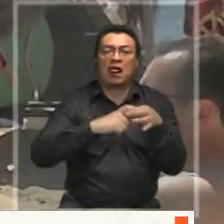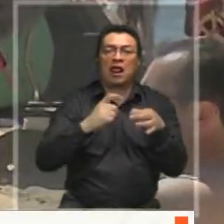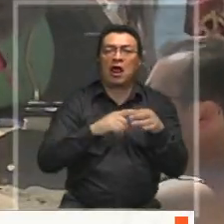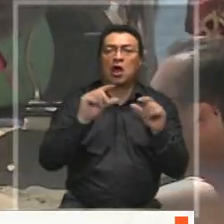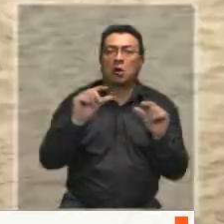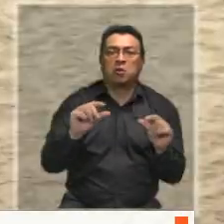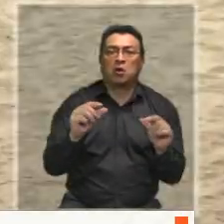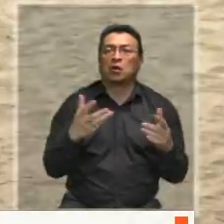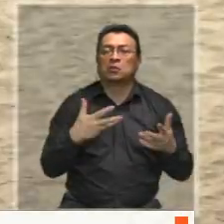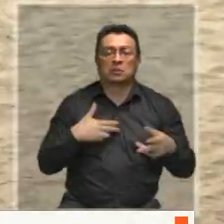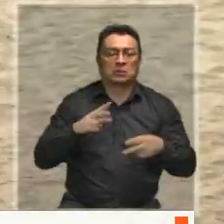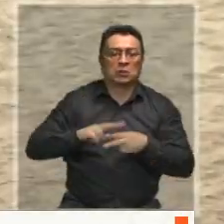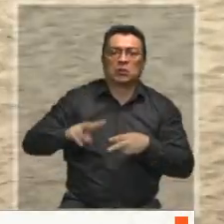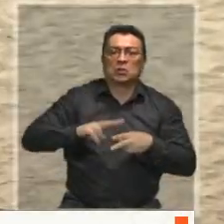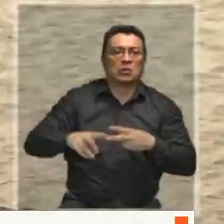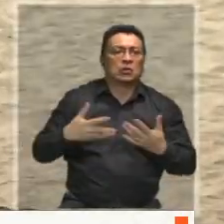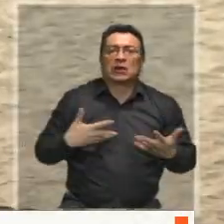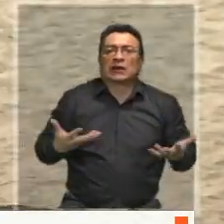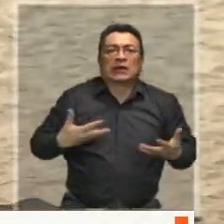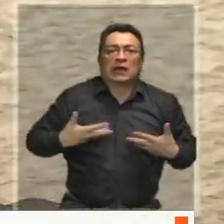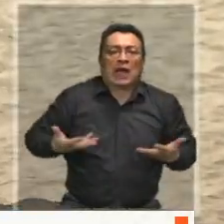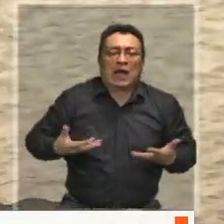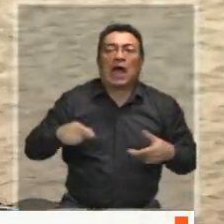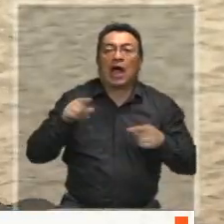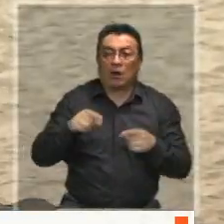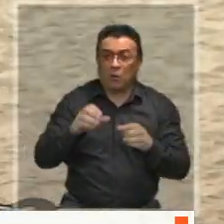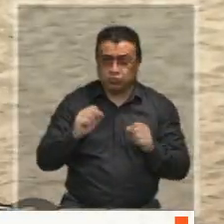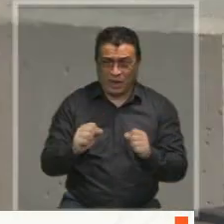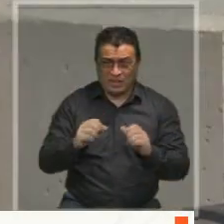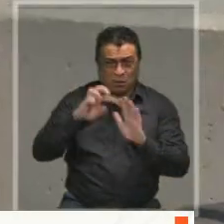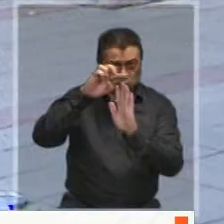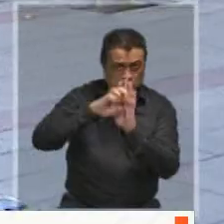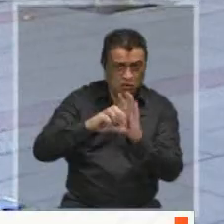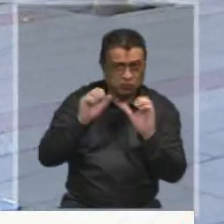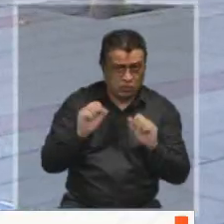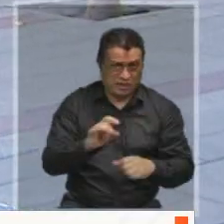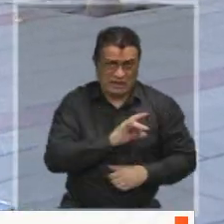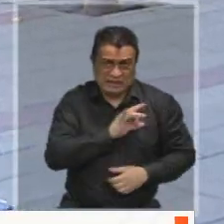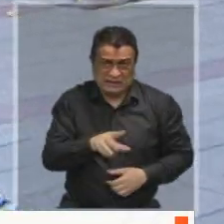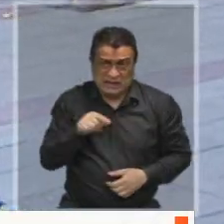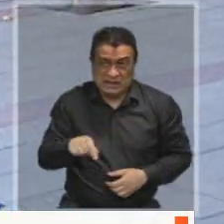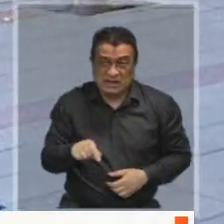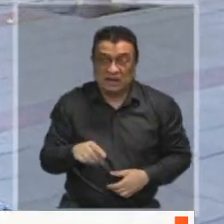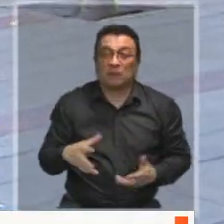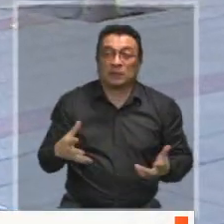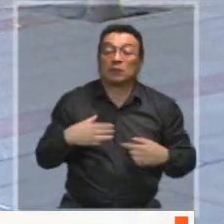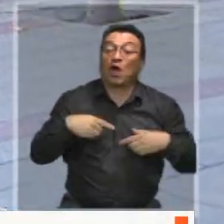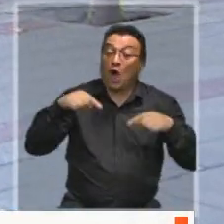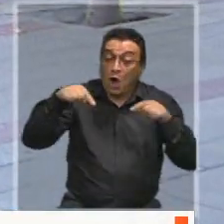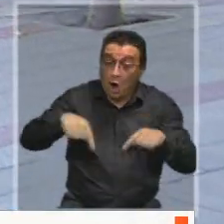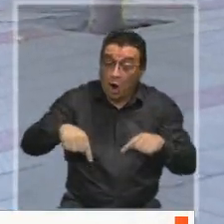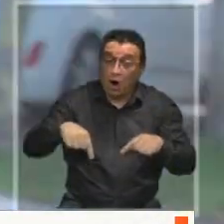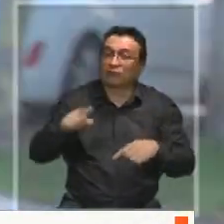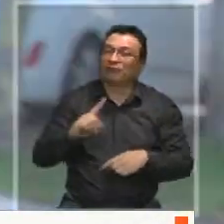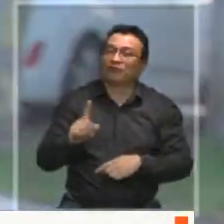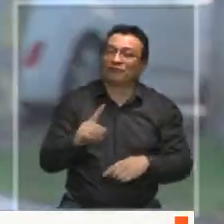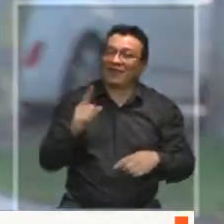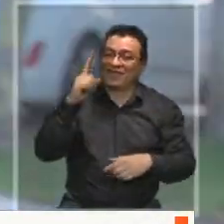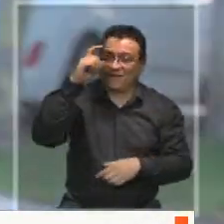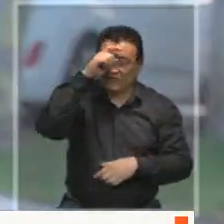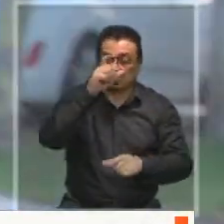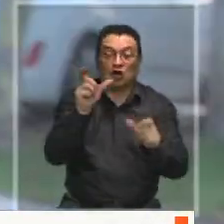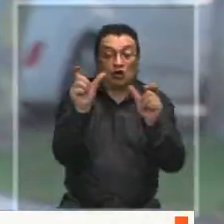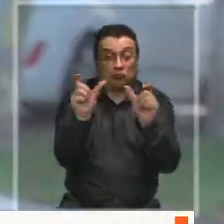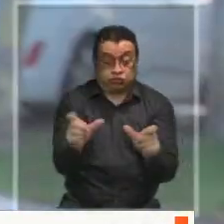buscar soluciones rápidas. ¿Pero es viable este proyecto? Te insisto que hoy me parece que no es viable. El resguardo y el